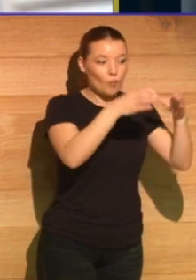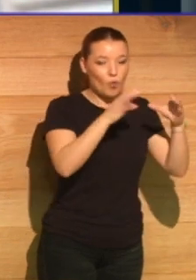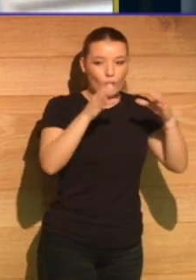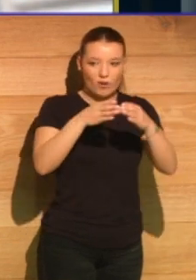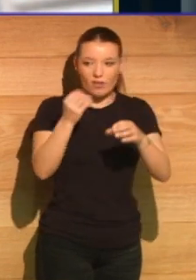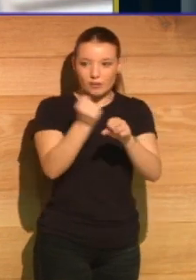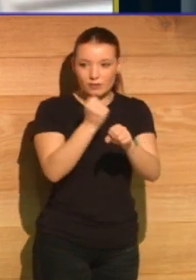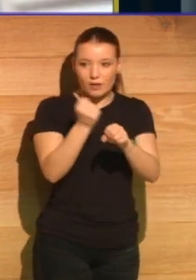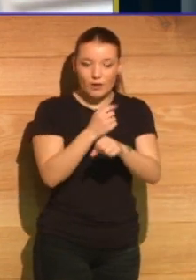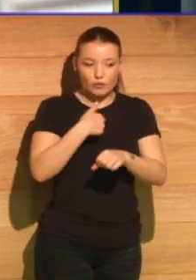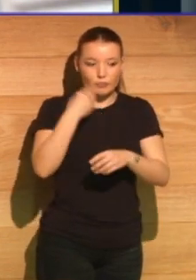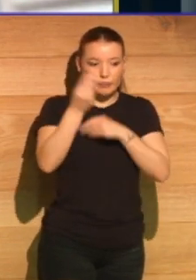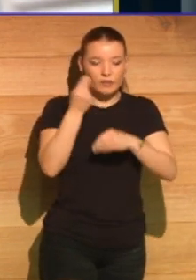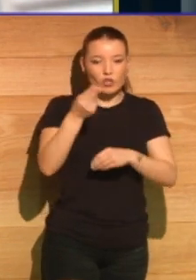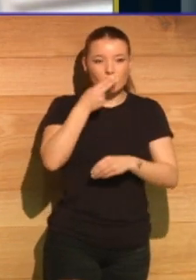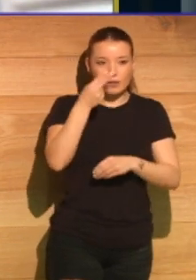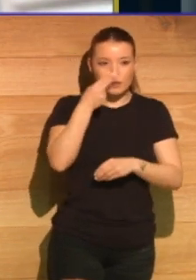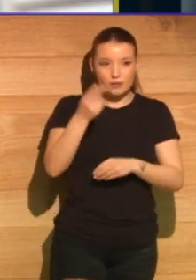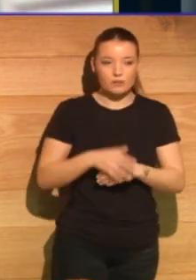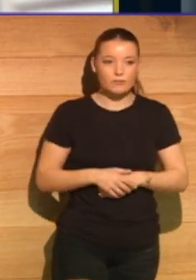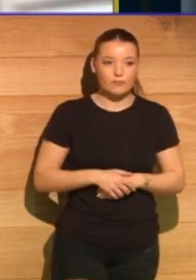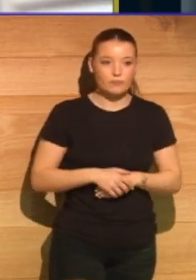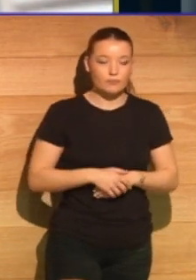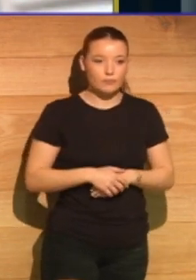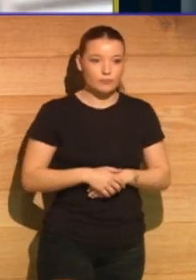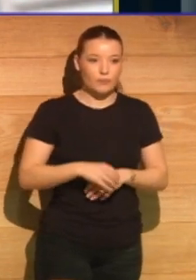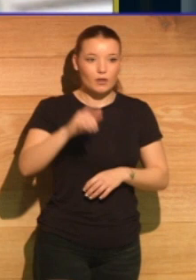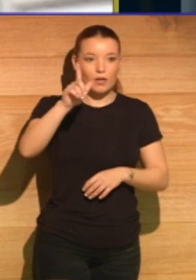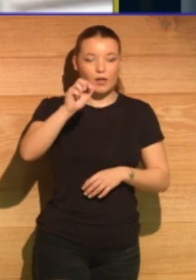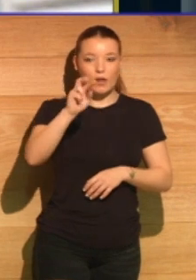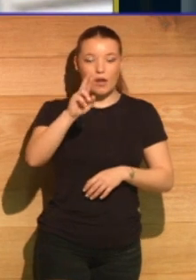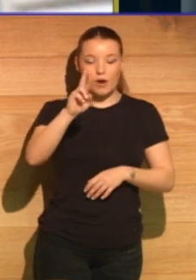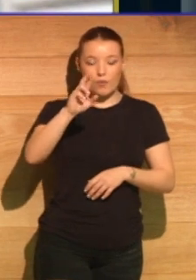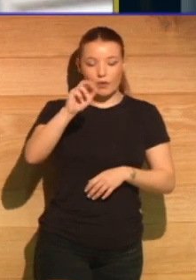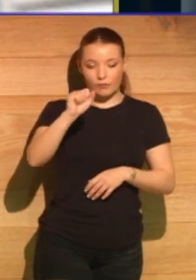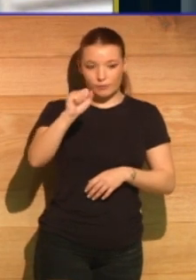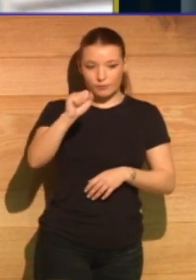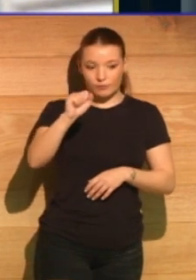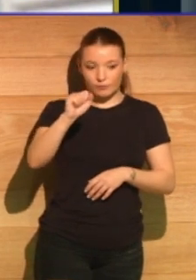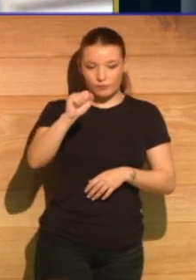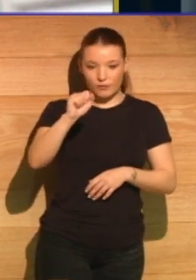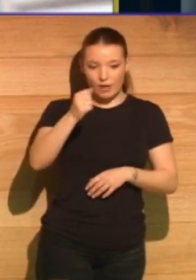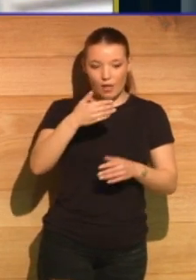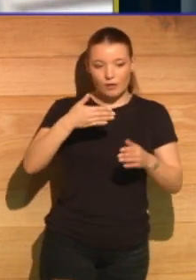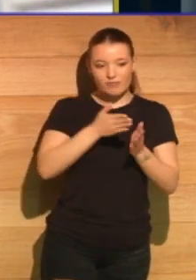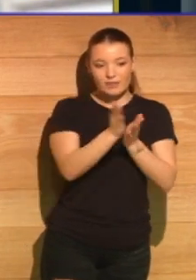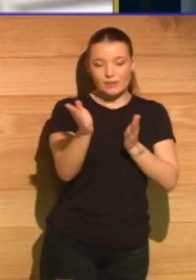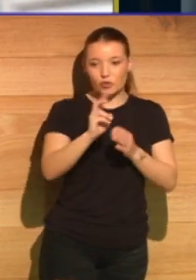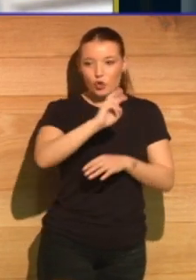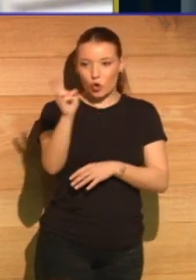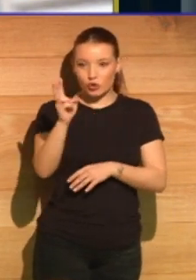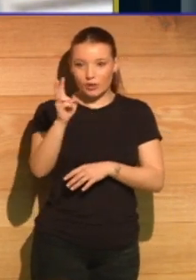muy interesante. Laura, tú que has hecho ese recorrido desde la otra dirección, que vienes del mundo de la